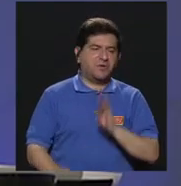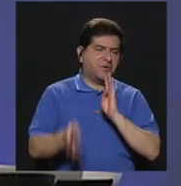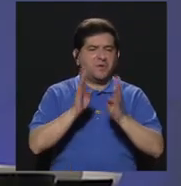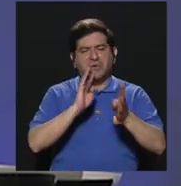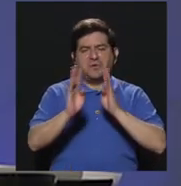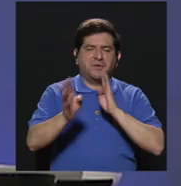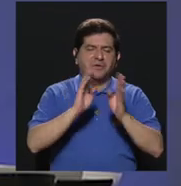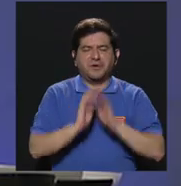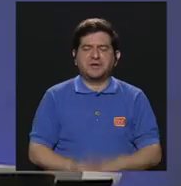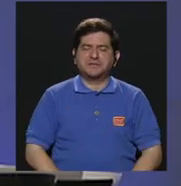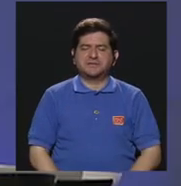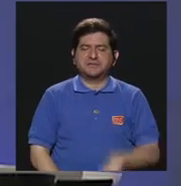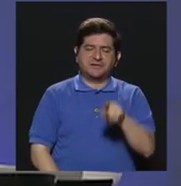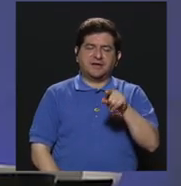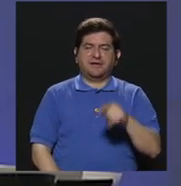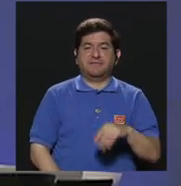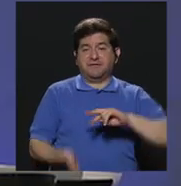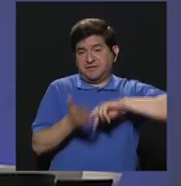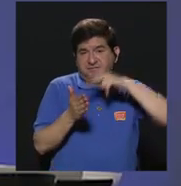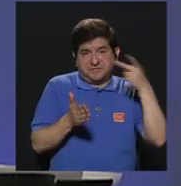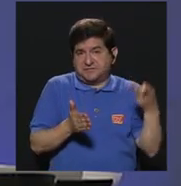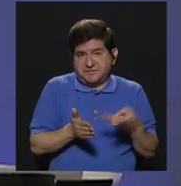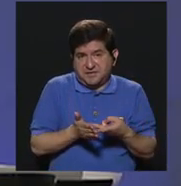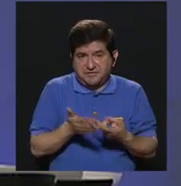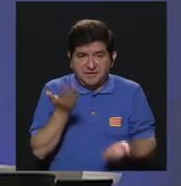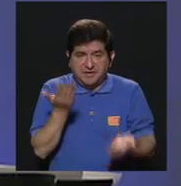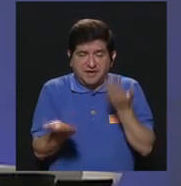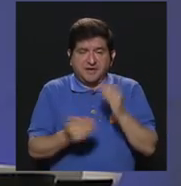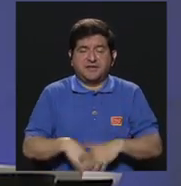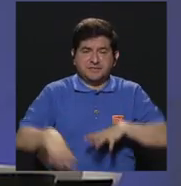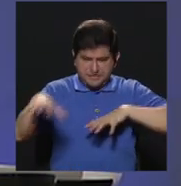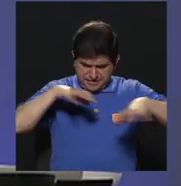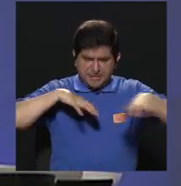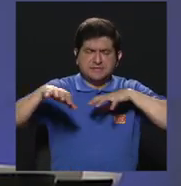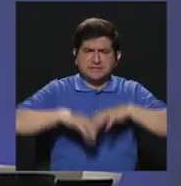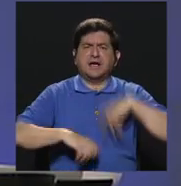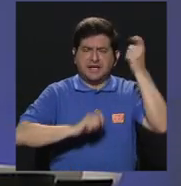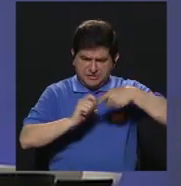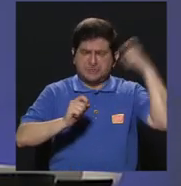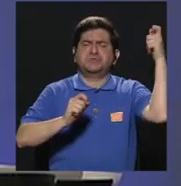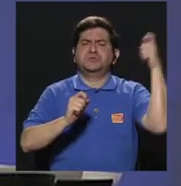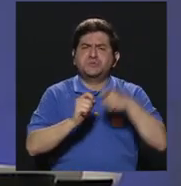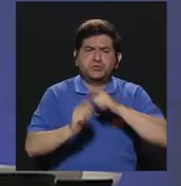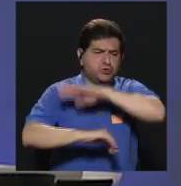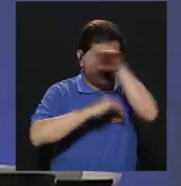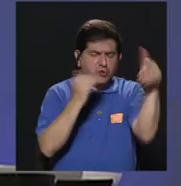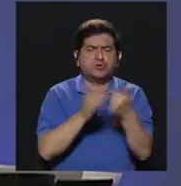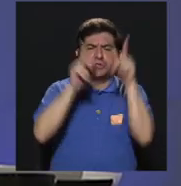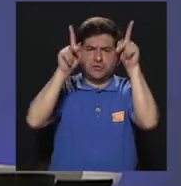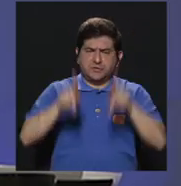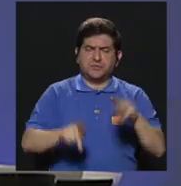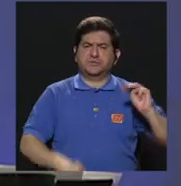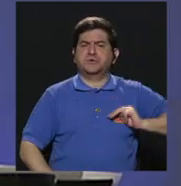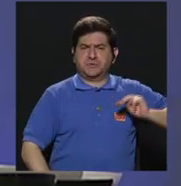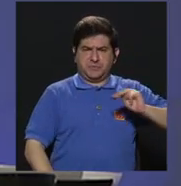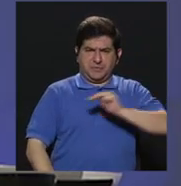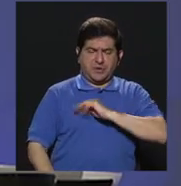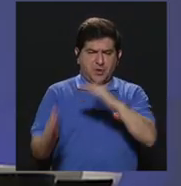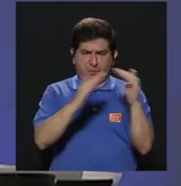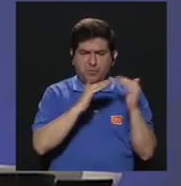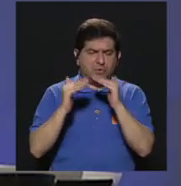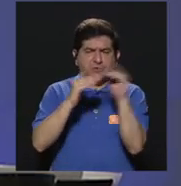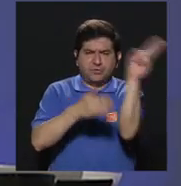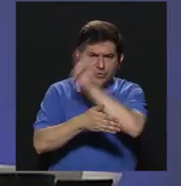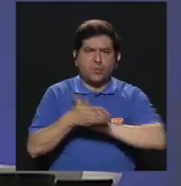de elogio y se conviertan más bien en acciones concretas de todos los que conformamos la